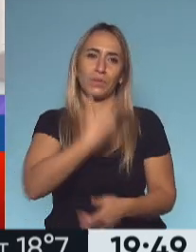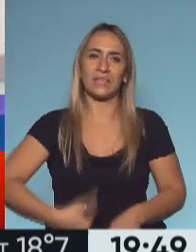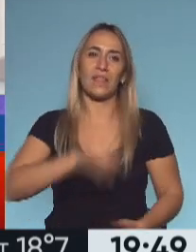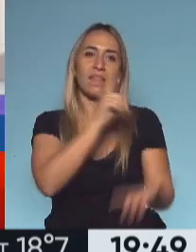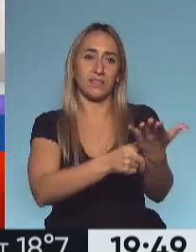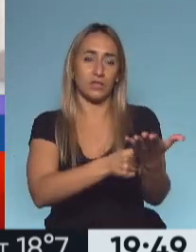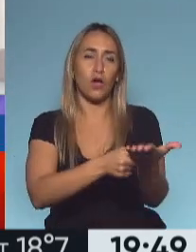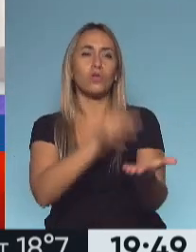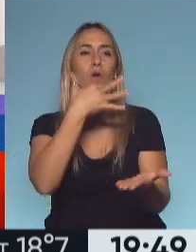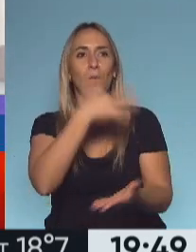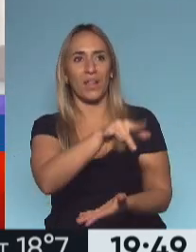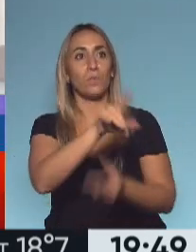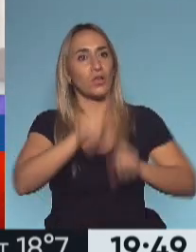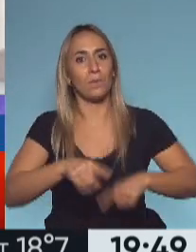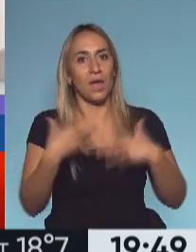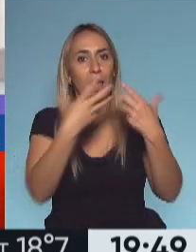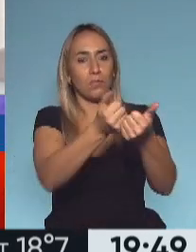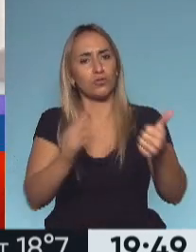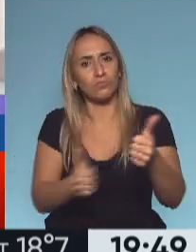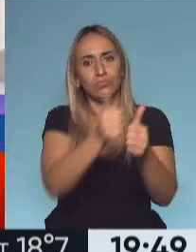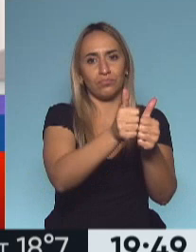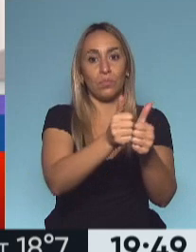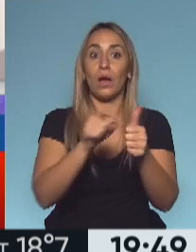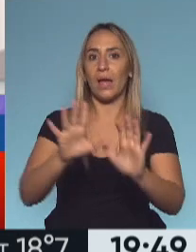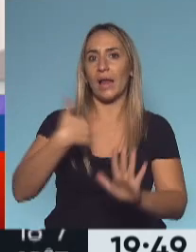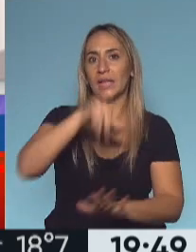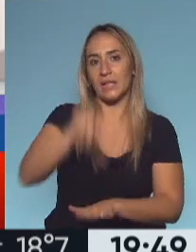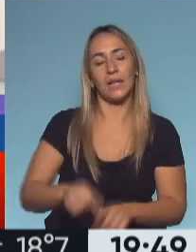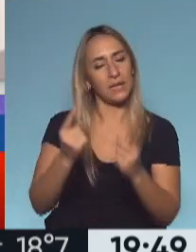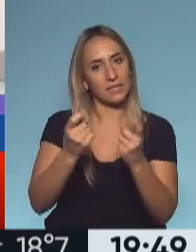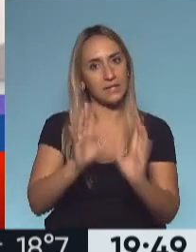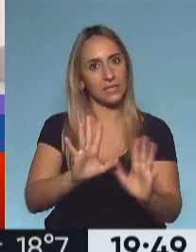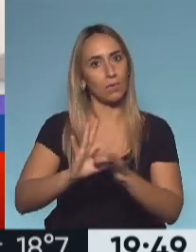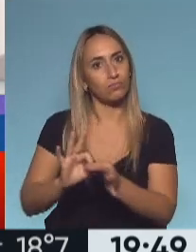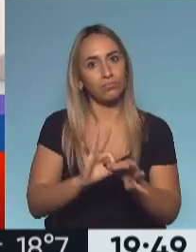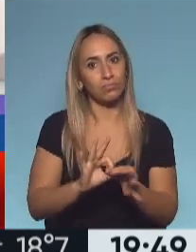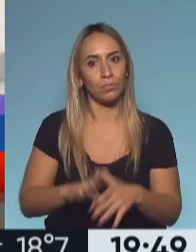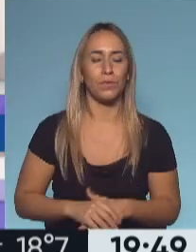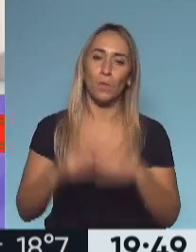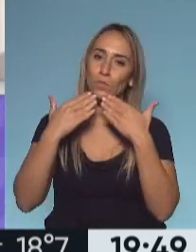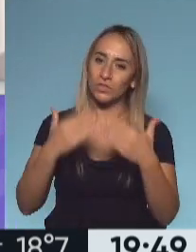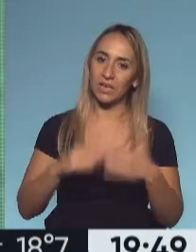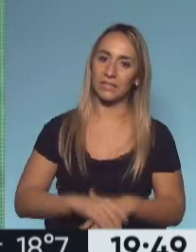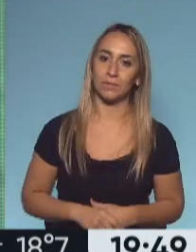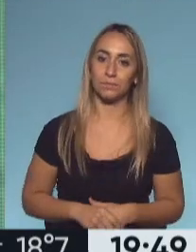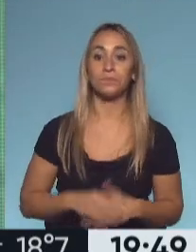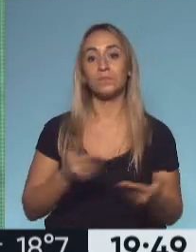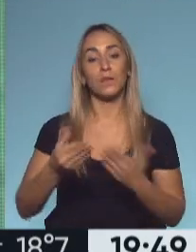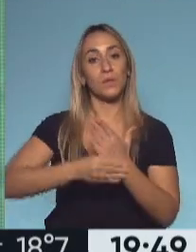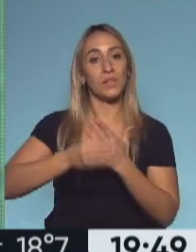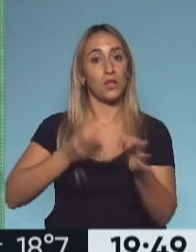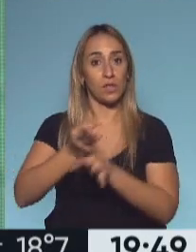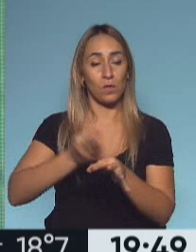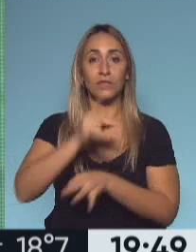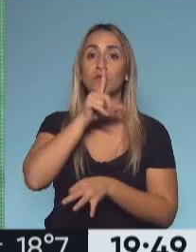las acompañamos porque es lo que necesita hoy la Argentina. Gracias, ministro. Buenas noches. Muy gentil. Muchísimas gracias a ustedes. Nicolás Trota, ministro de